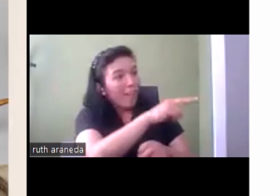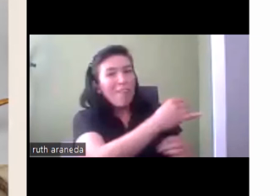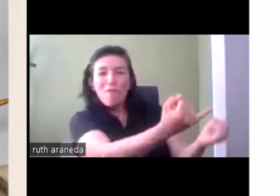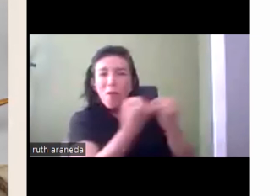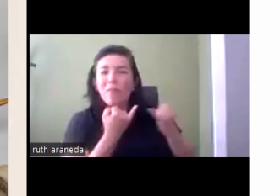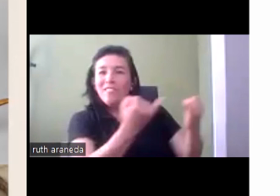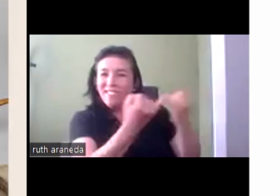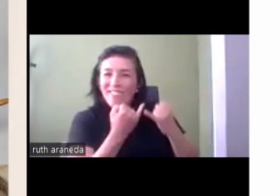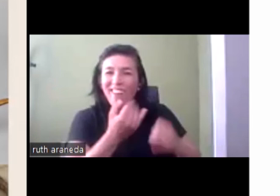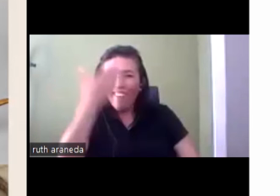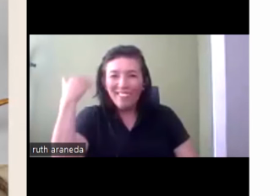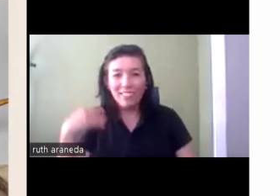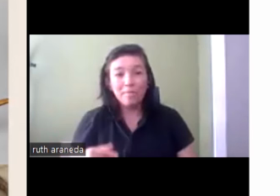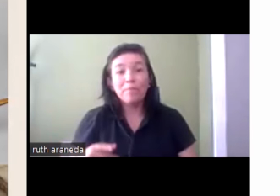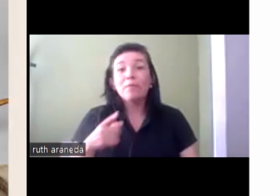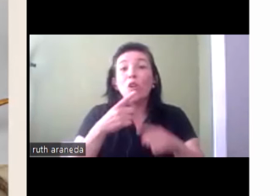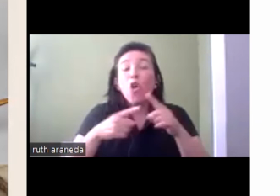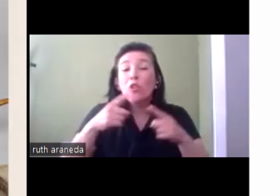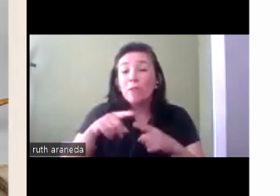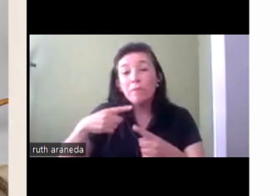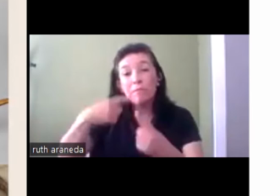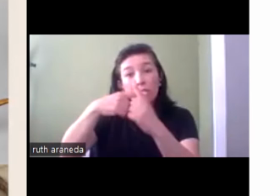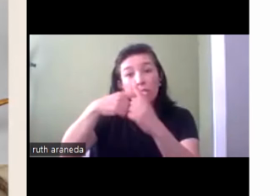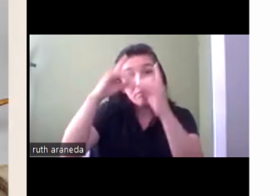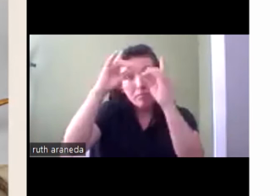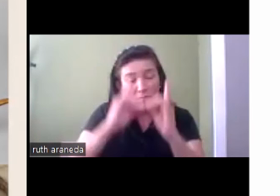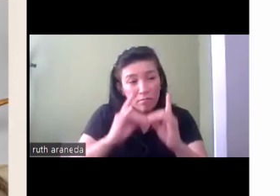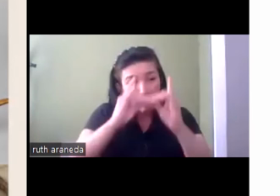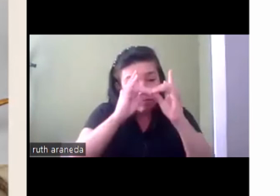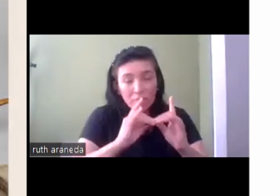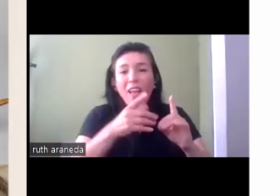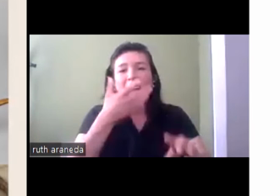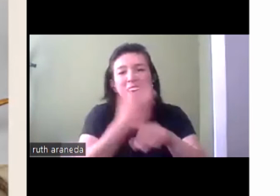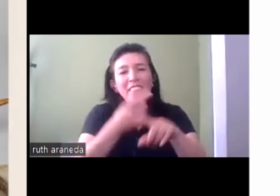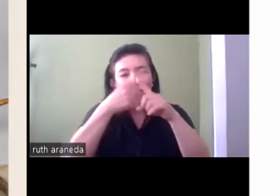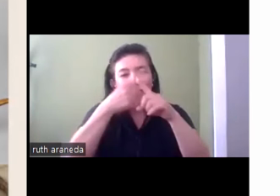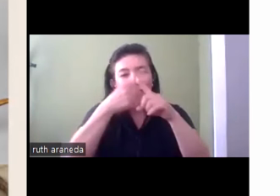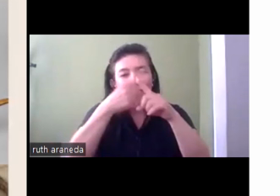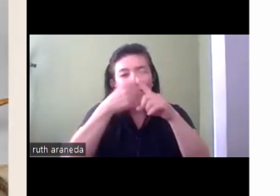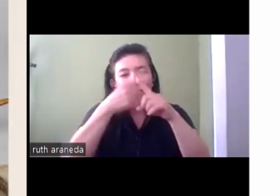Respecto a los patrones mortuorios, durante esta época se desarrollan diferentes modalidades de entierro. Están las inhumaciones